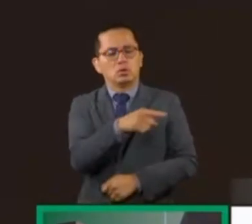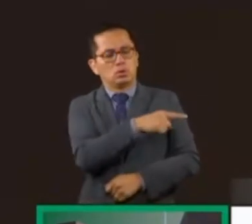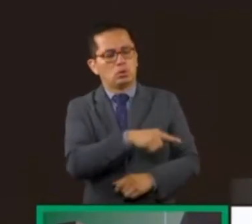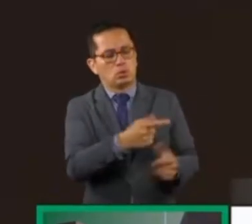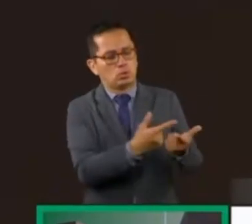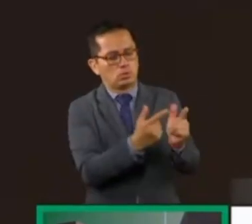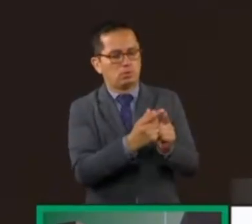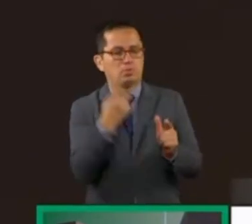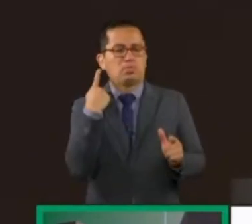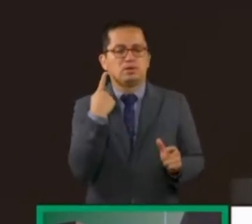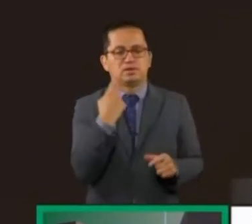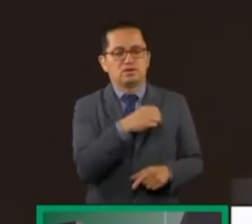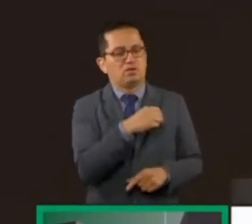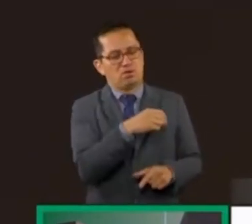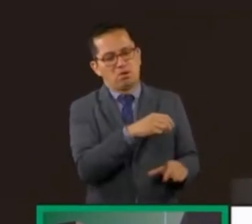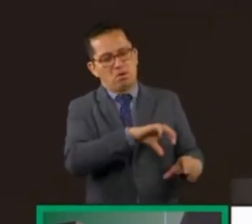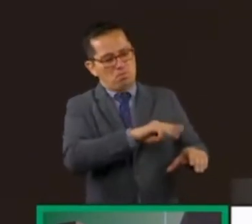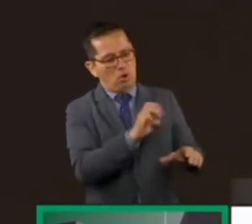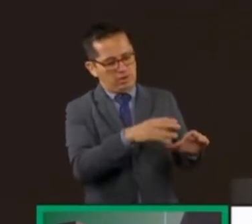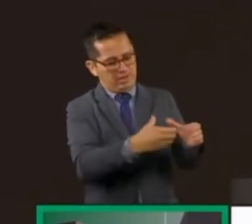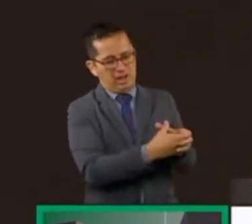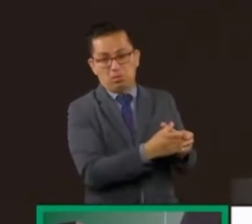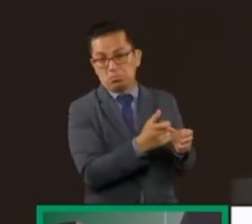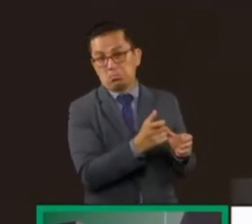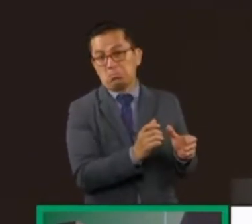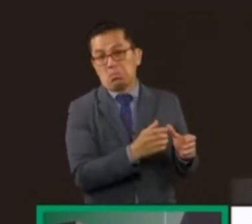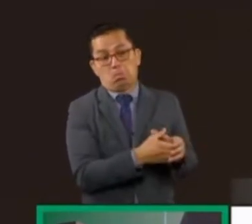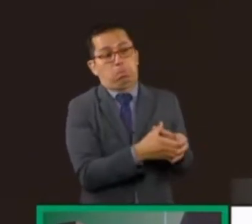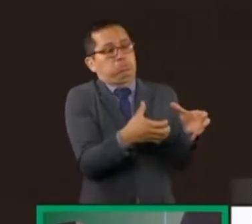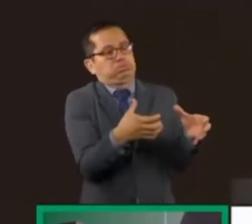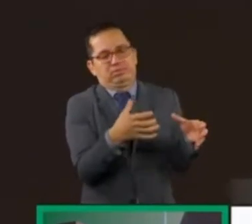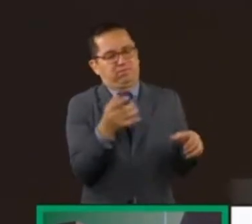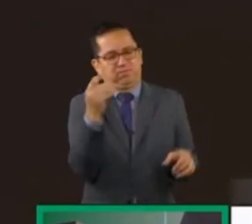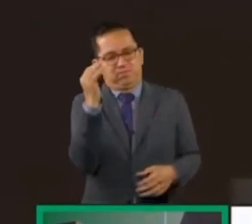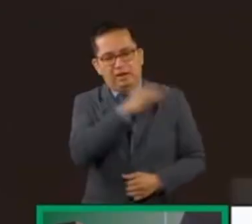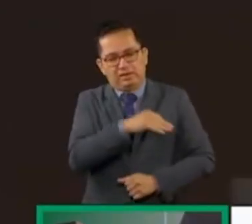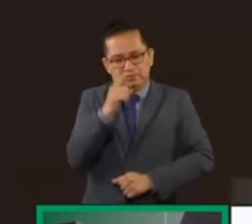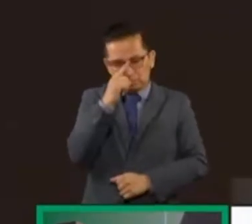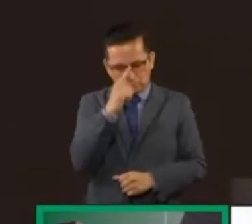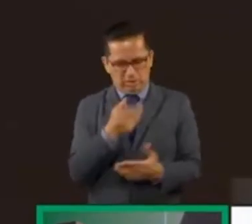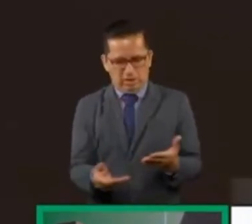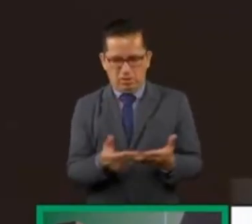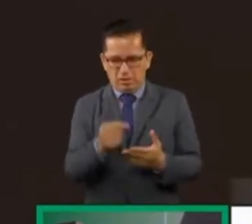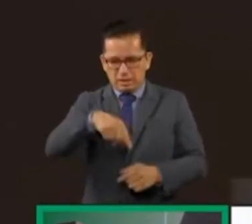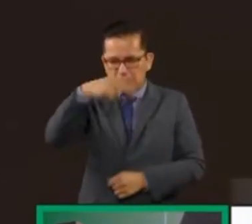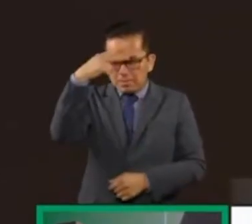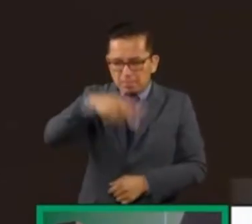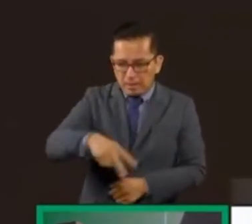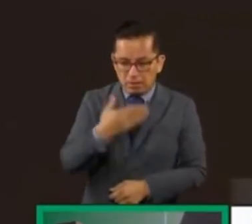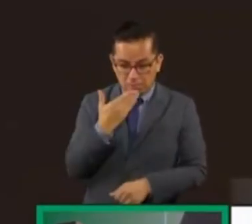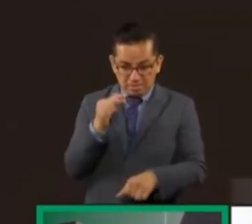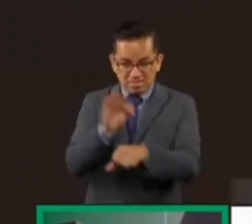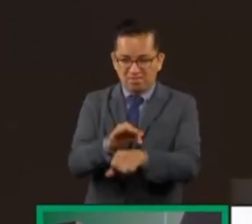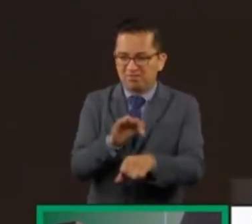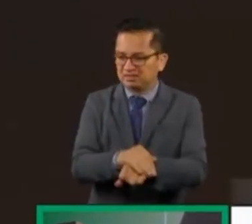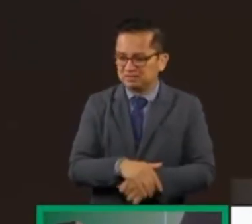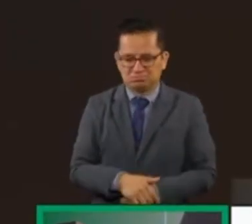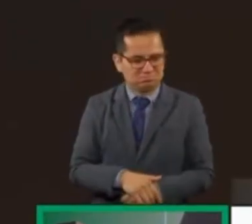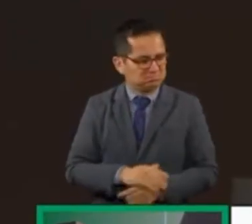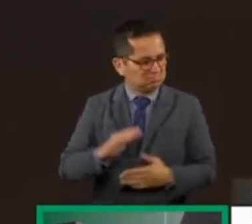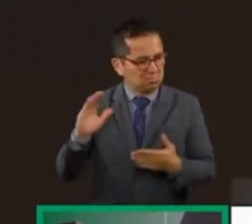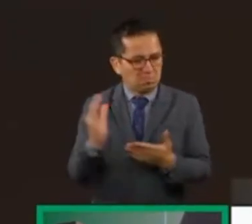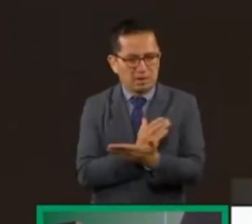la sobrerepresentación han dejado más indefenso a México al cerrarle la posibilidad de una fuerza pública